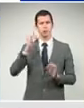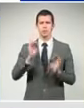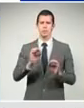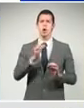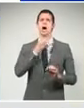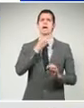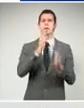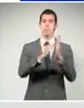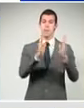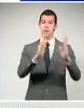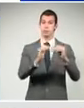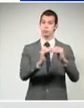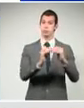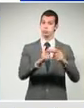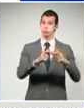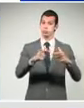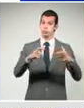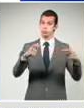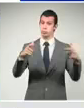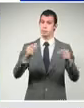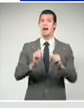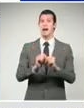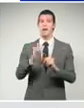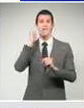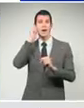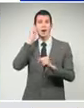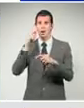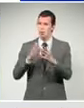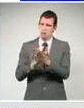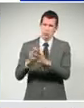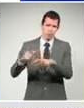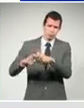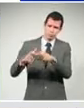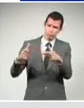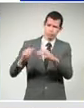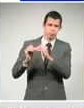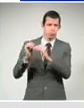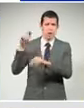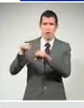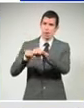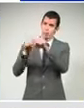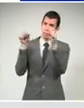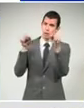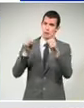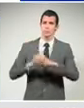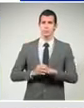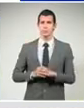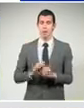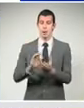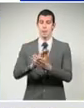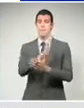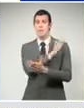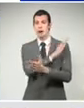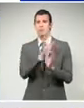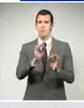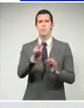se mantuvo y se incrementó en febrero, el de marzo con